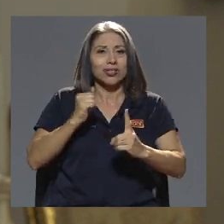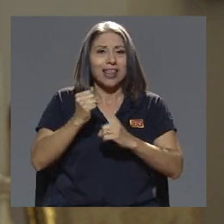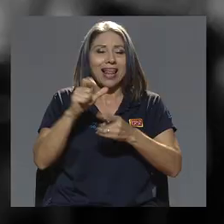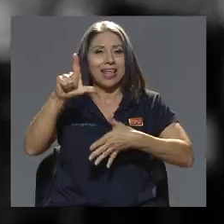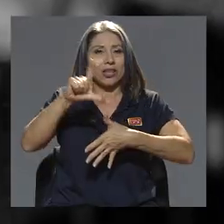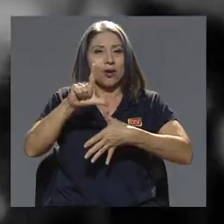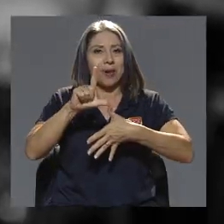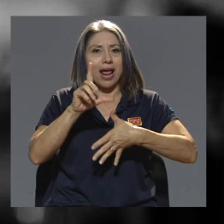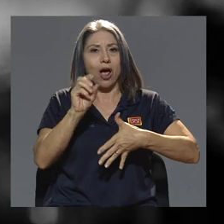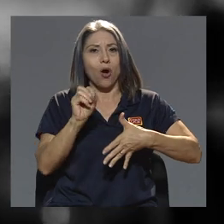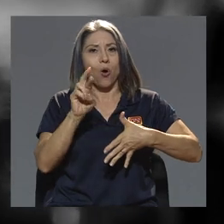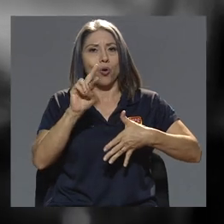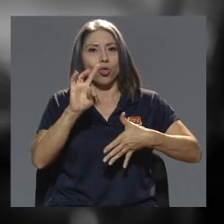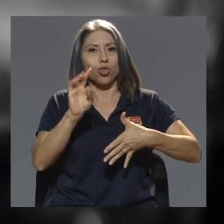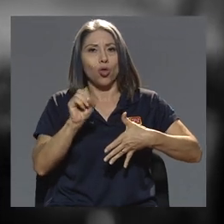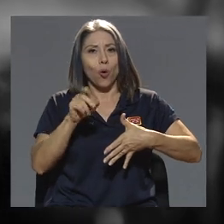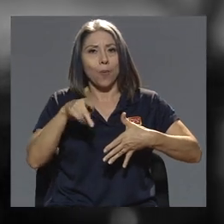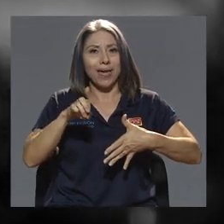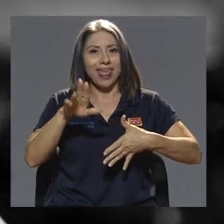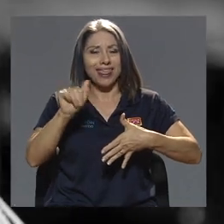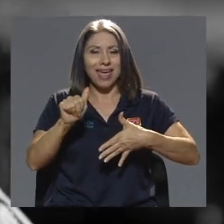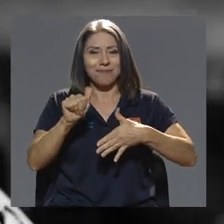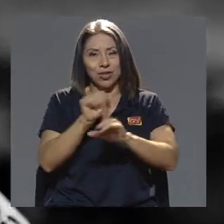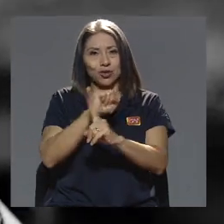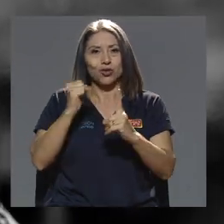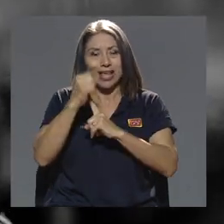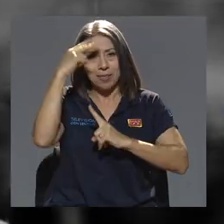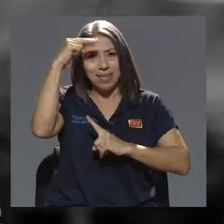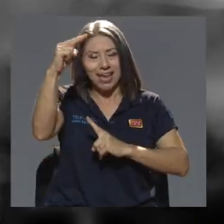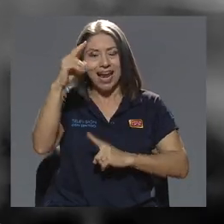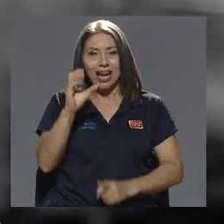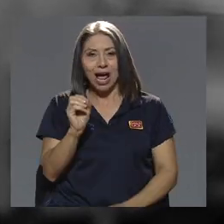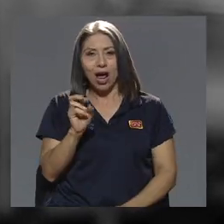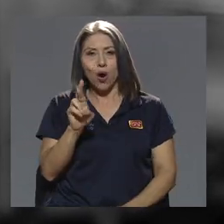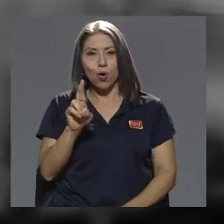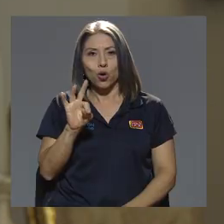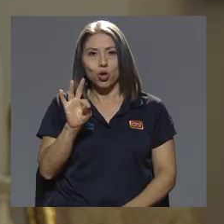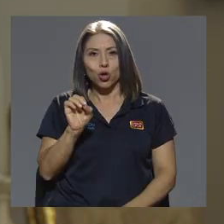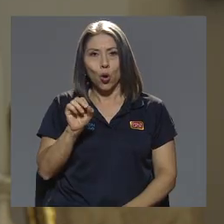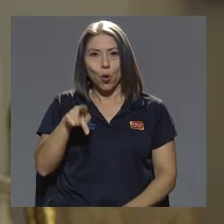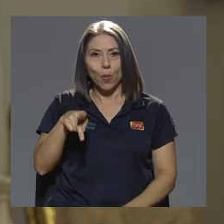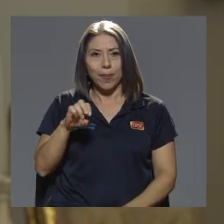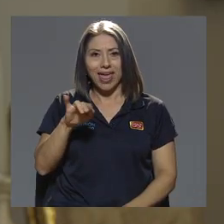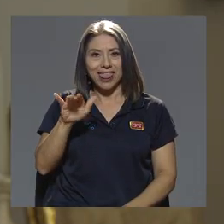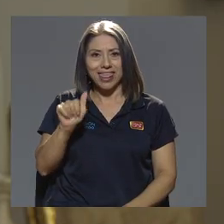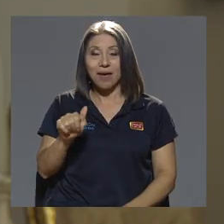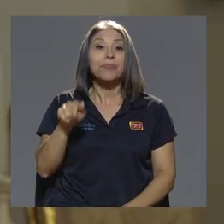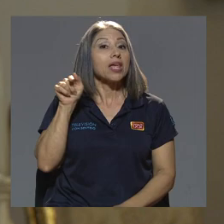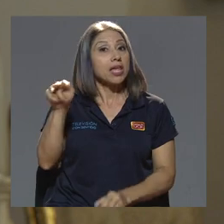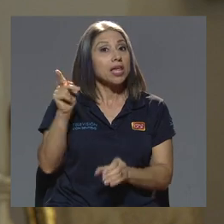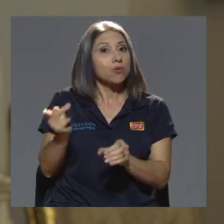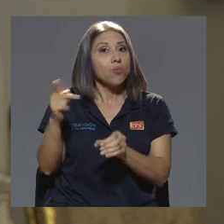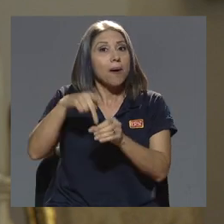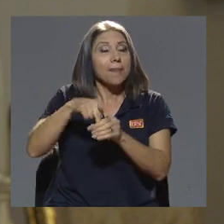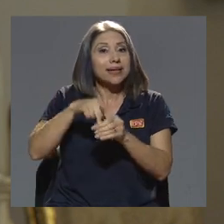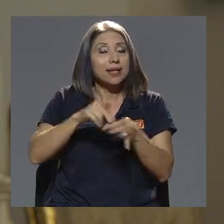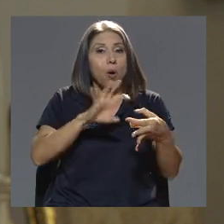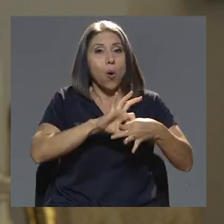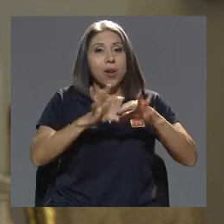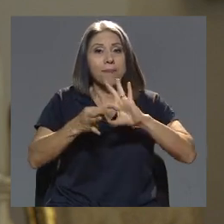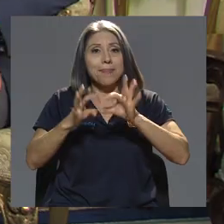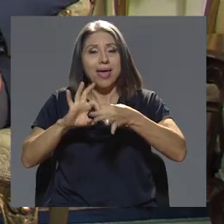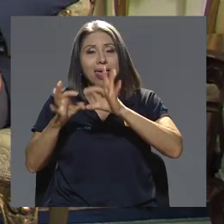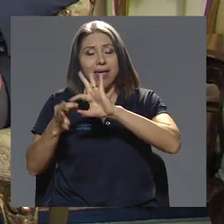de Ortopedia, la Sociedad Mexicana de Ortopedia, y tuvo una participación muy, muy interesante durante la Olimpiada en